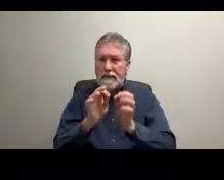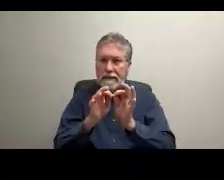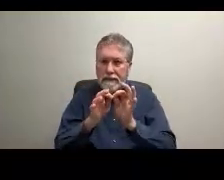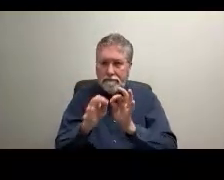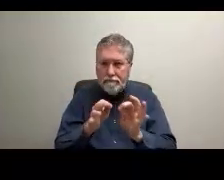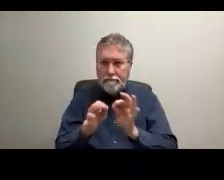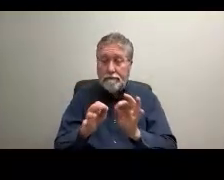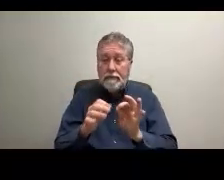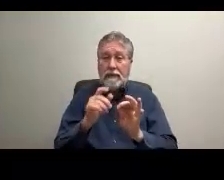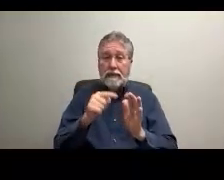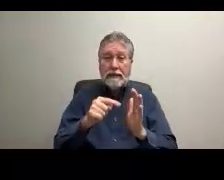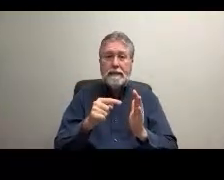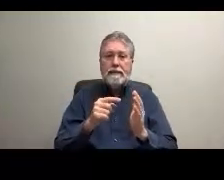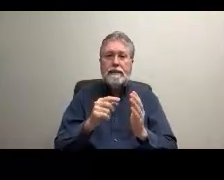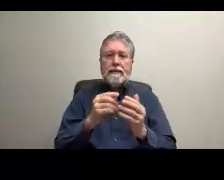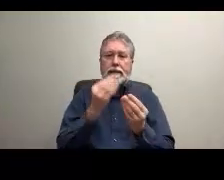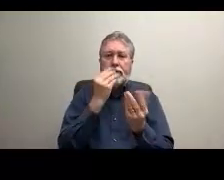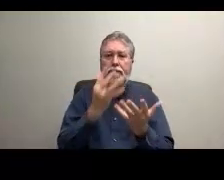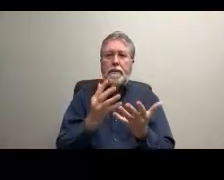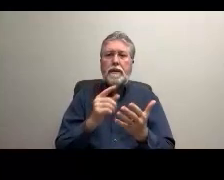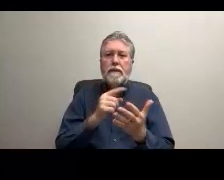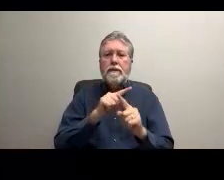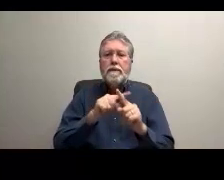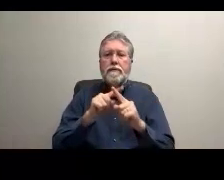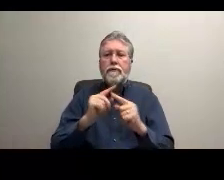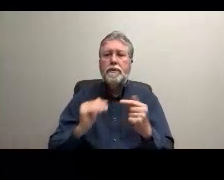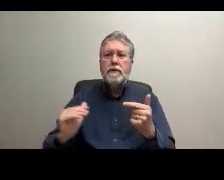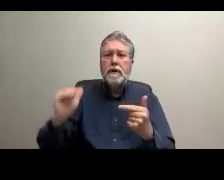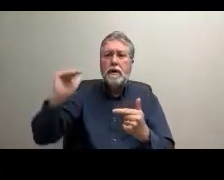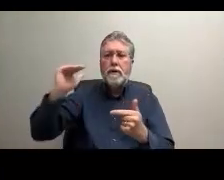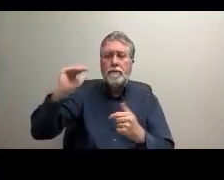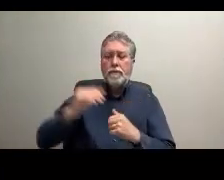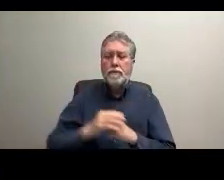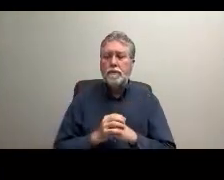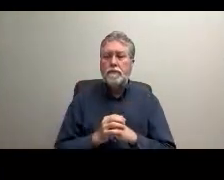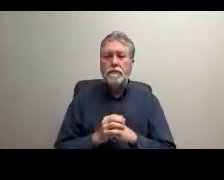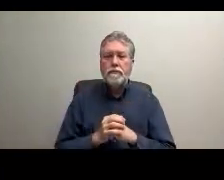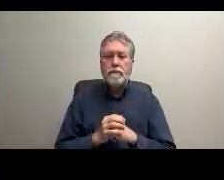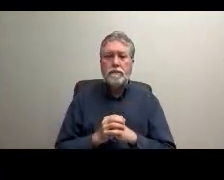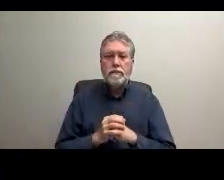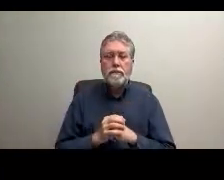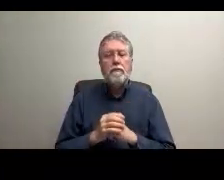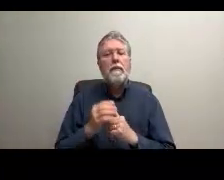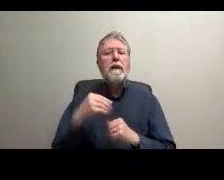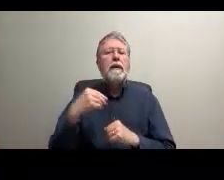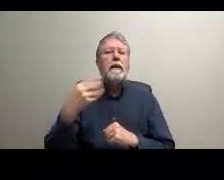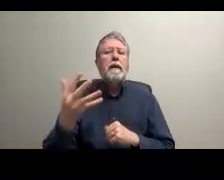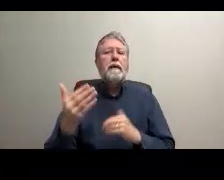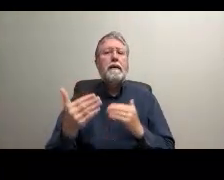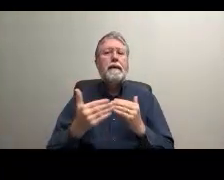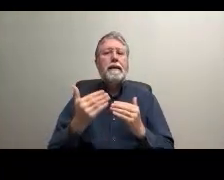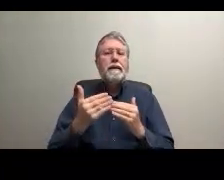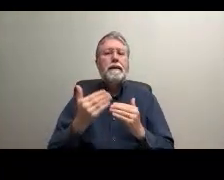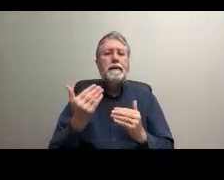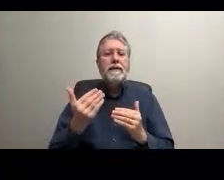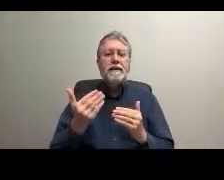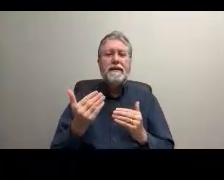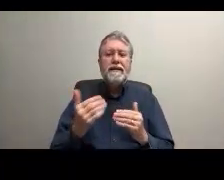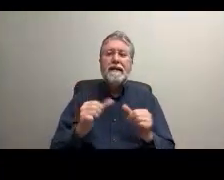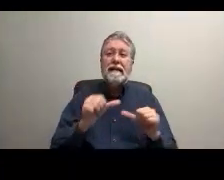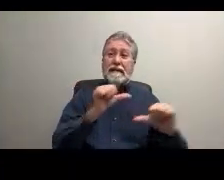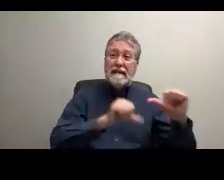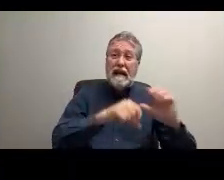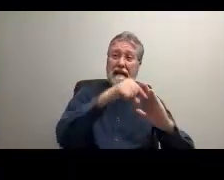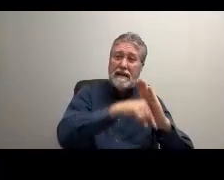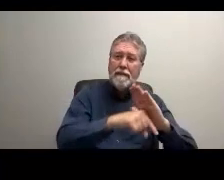las escalas desde el punto de vista de la visualización, solo para hacerlo más fácil, que sea más liviano en cuanto a la ciencia y más pesado en